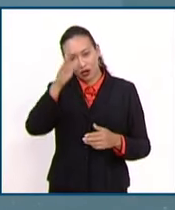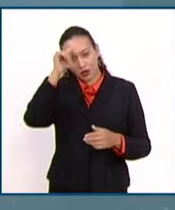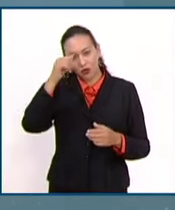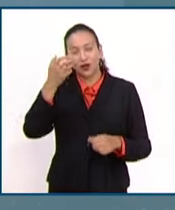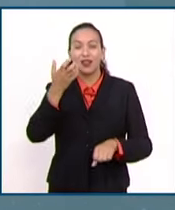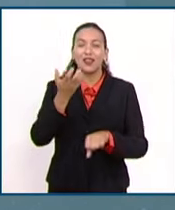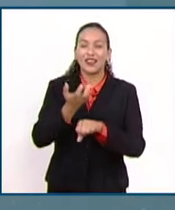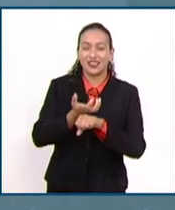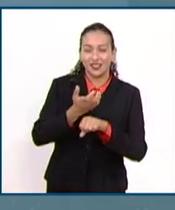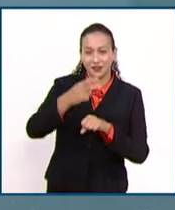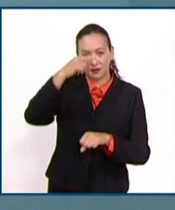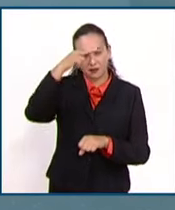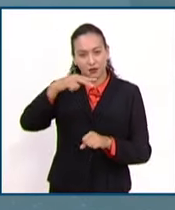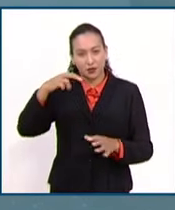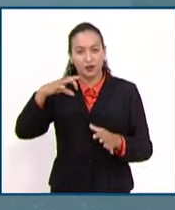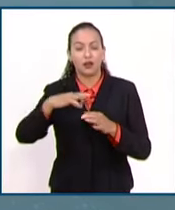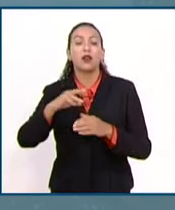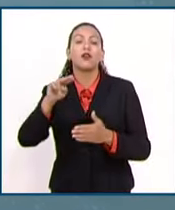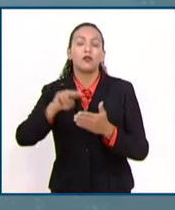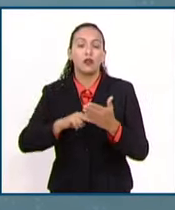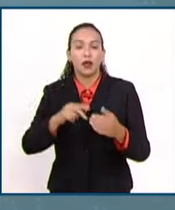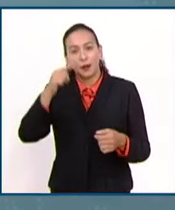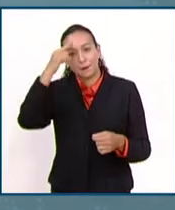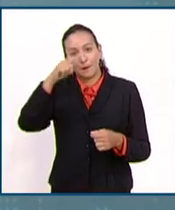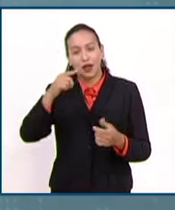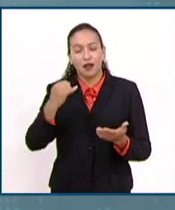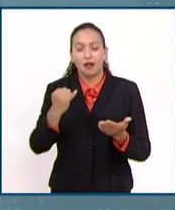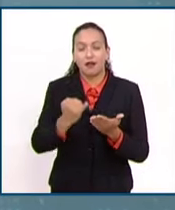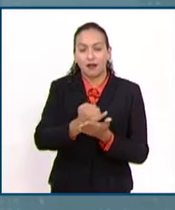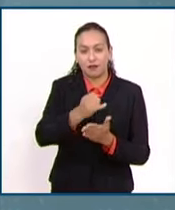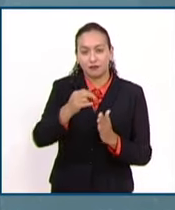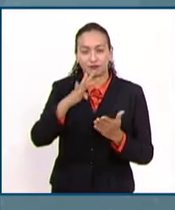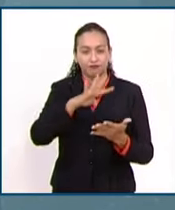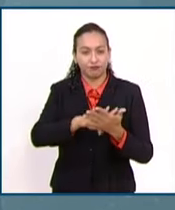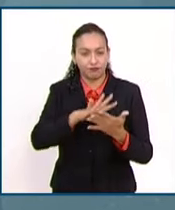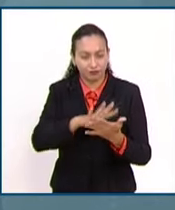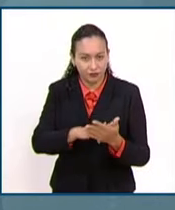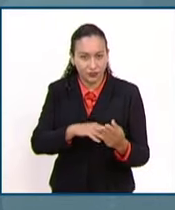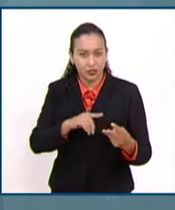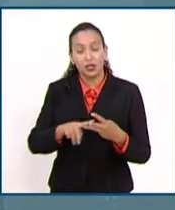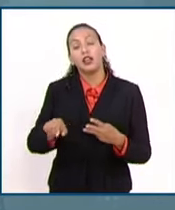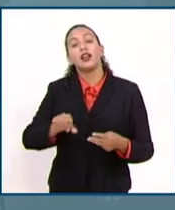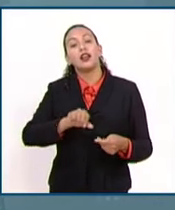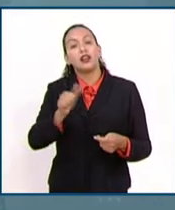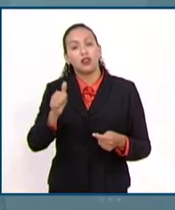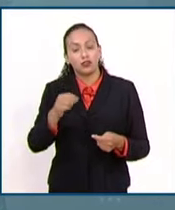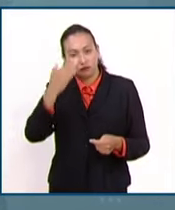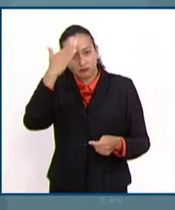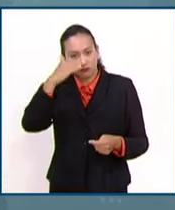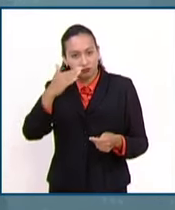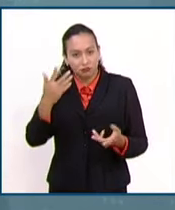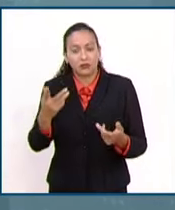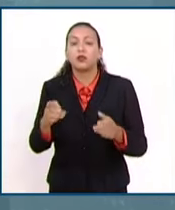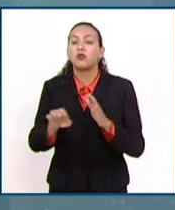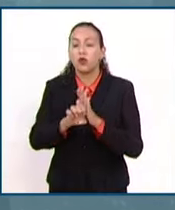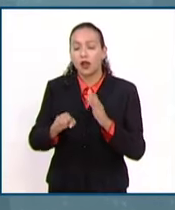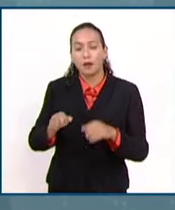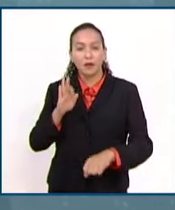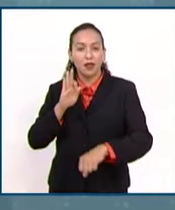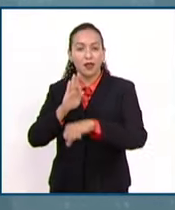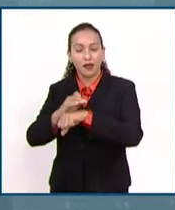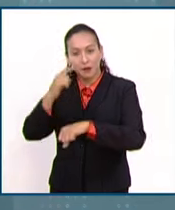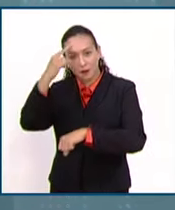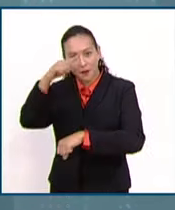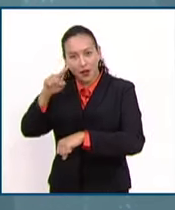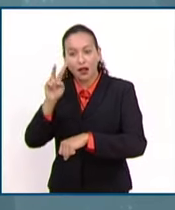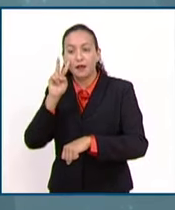y Estados Unidos sobre la ejecución de sentencias penales y prolongación de la prisión preventiva oficiosa, efectos del amparo contra la